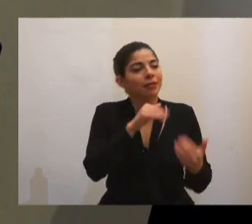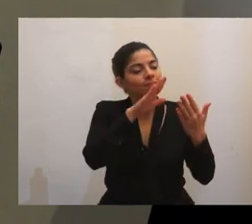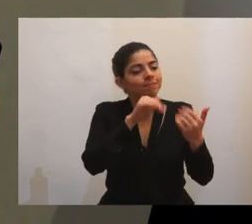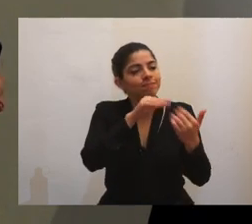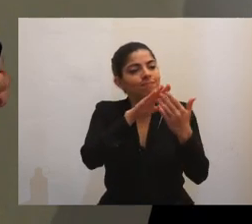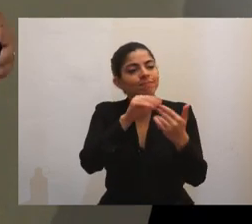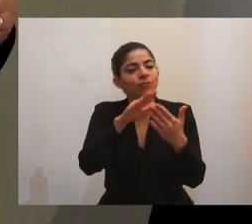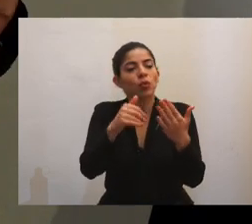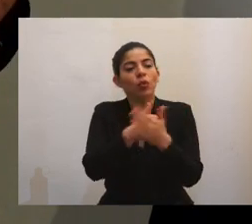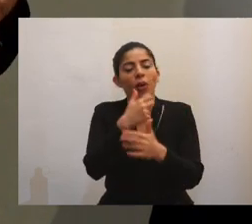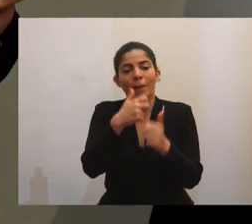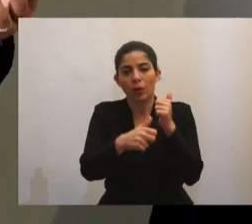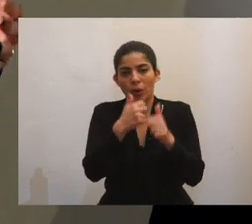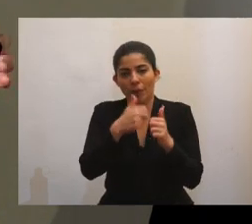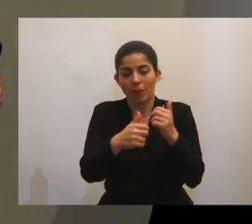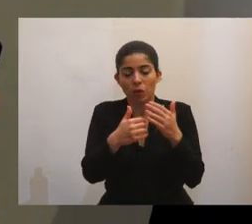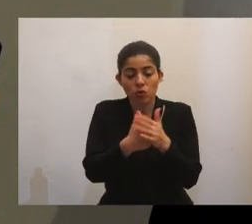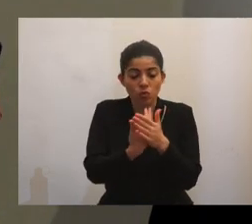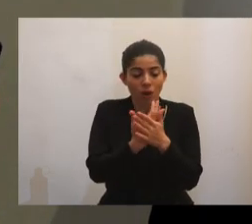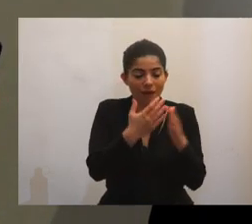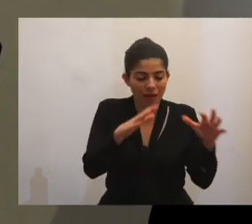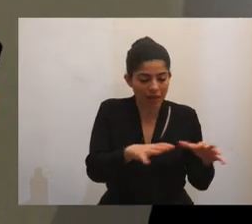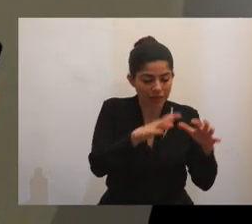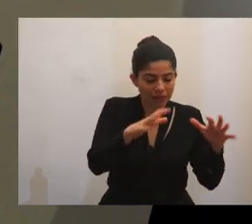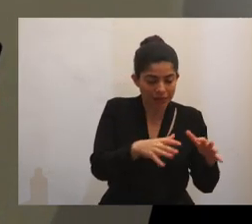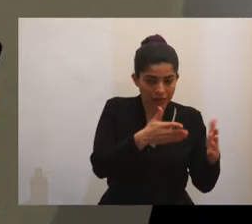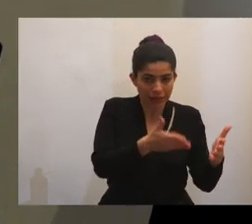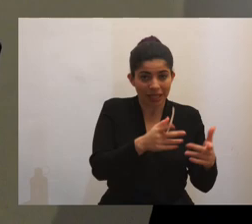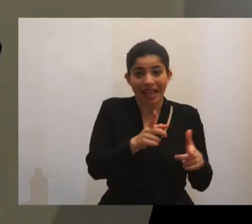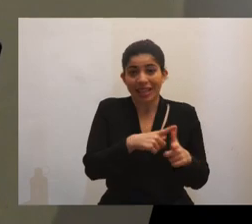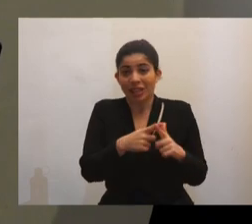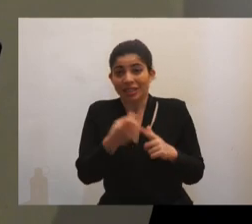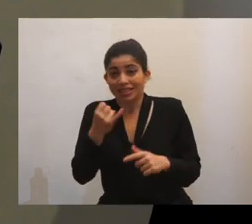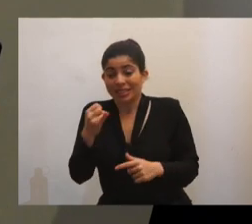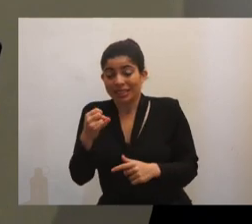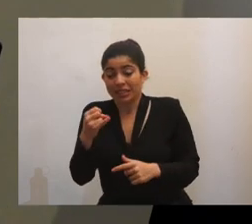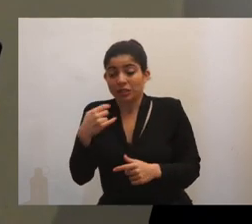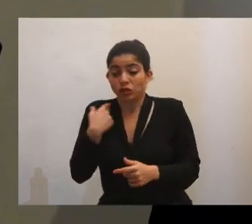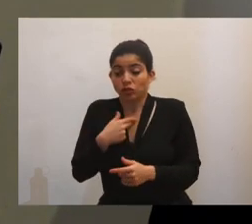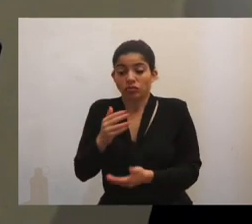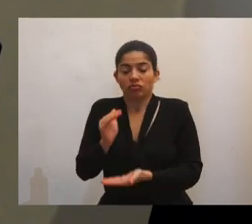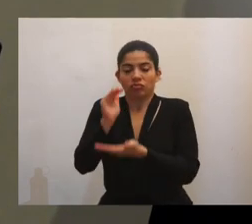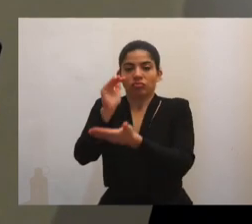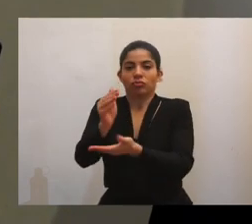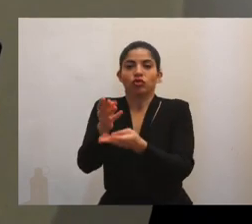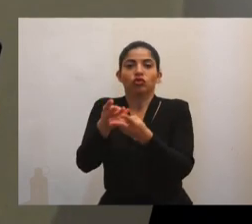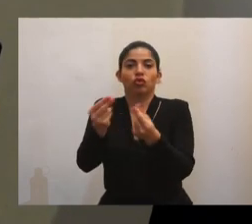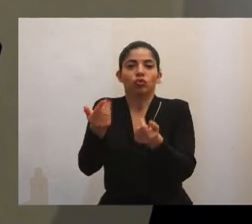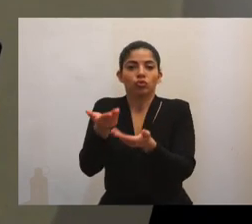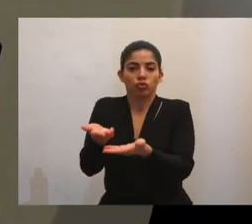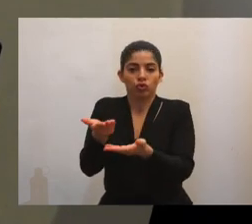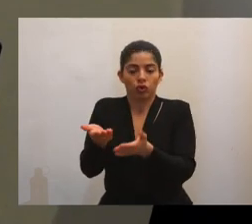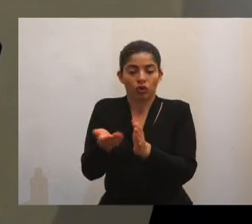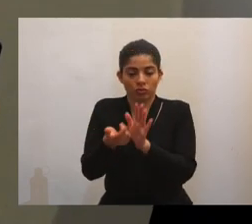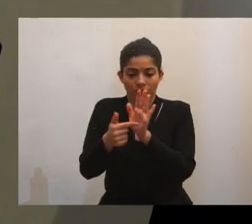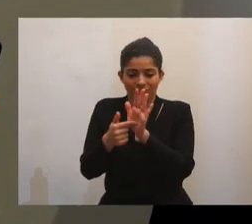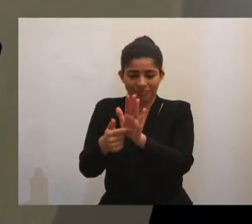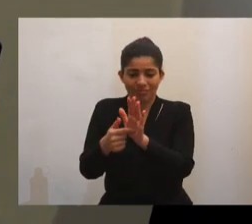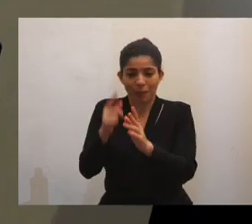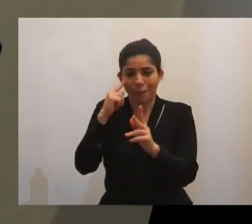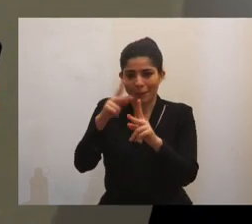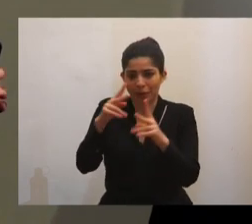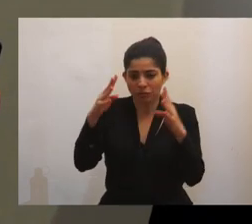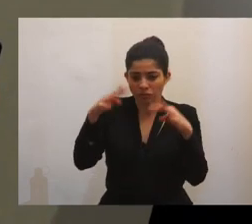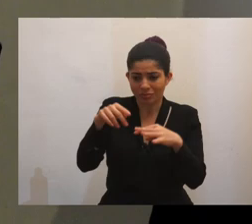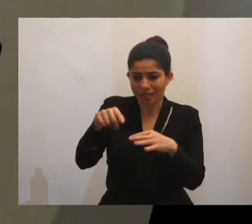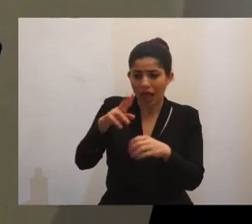nueva crisis, digamos, y la nueva reactivación. Es donde ponemos las soluciones basadas en naturaleza en el centro y al